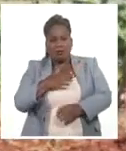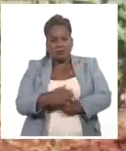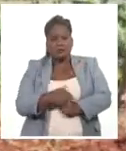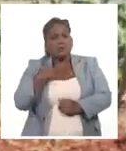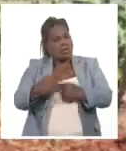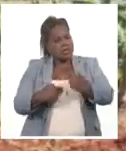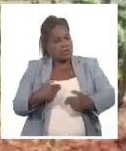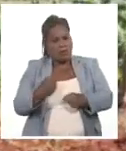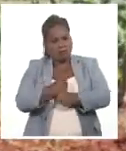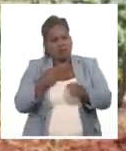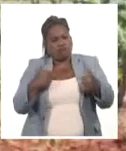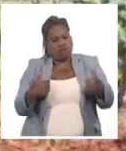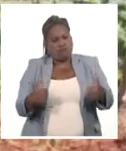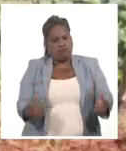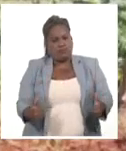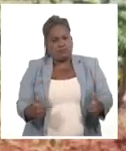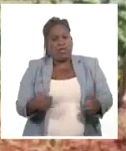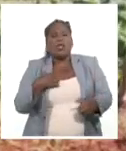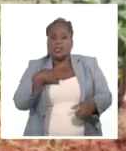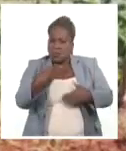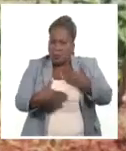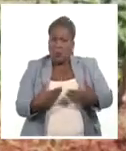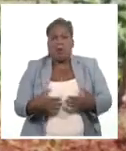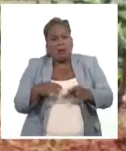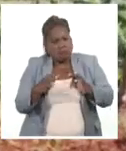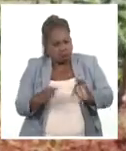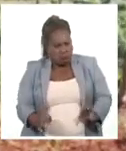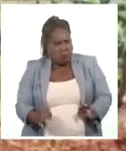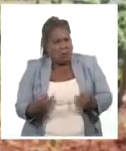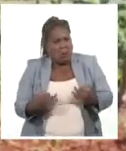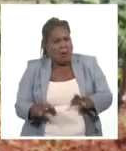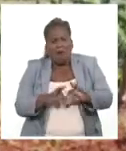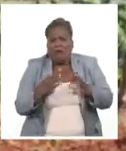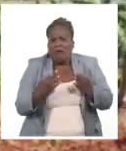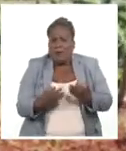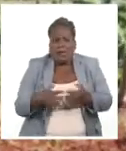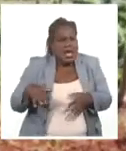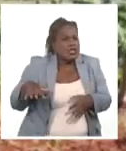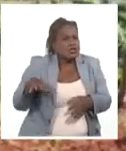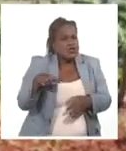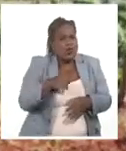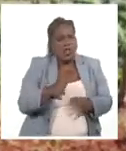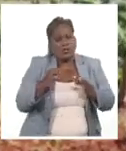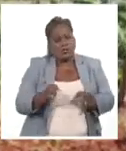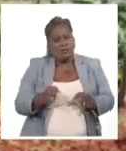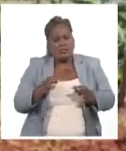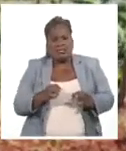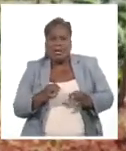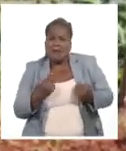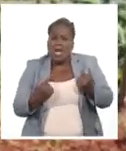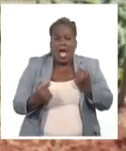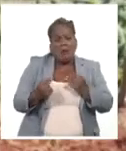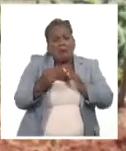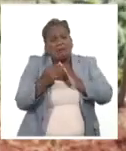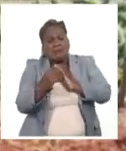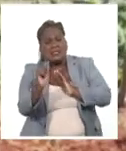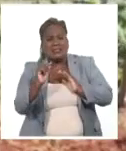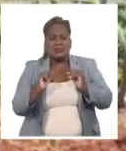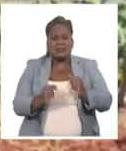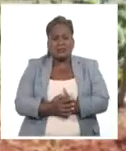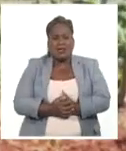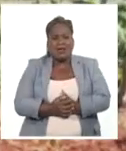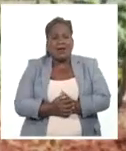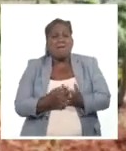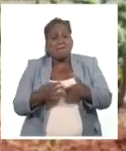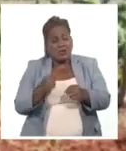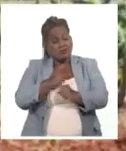mejor posible. Tenemos problemas como todos, ¿no? Toda familia hay siempre sus pequeños problemas, pero tratamos de